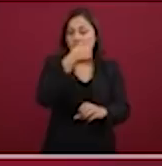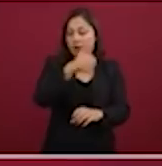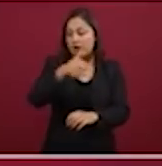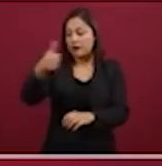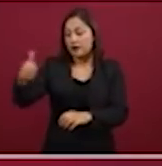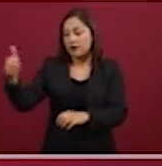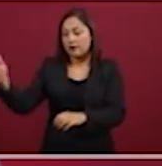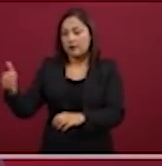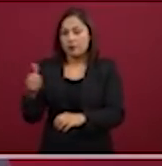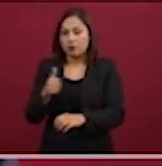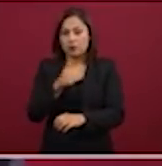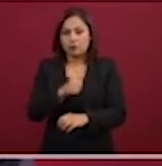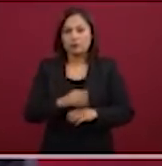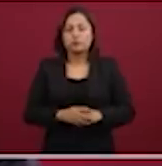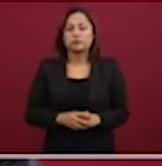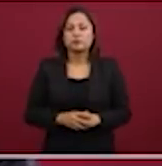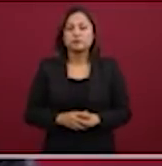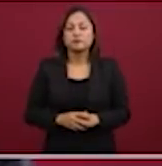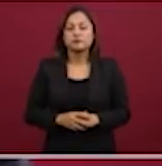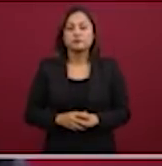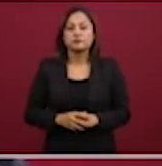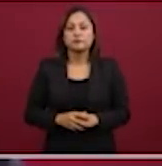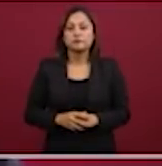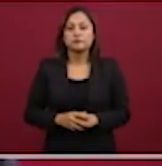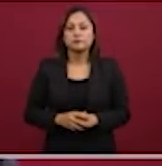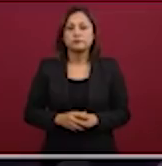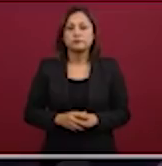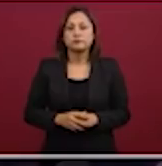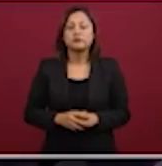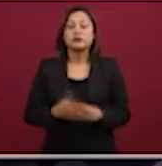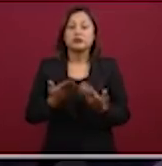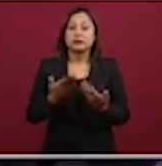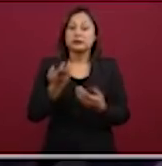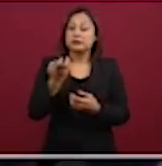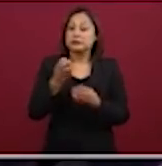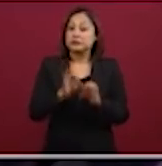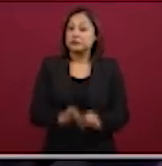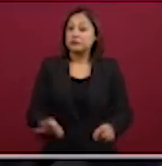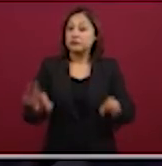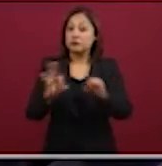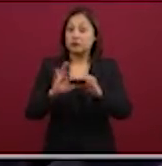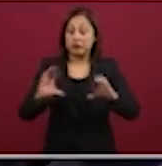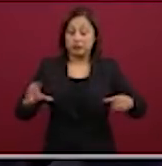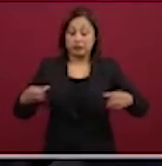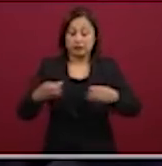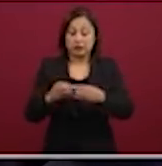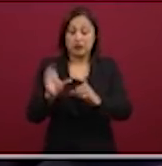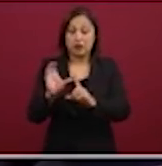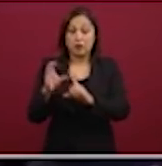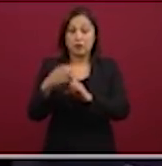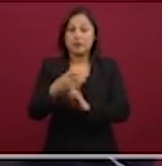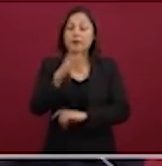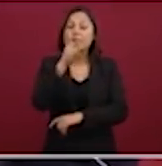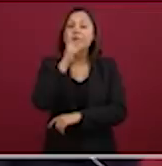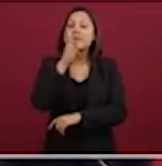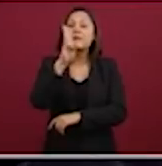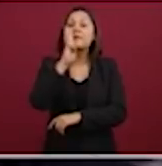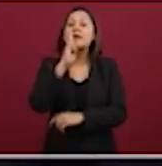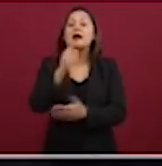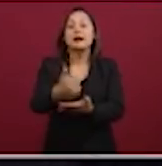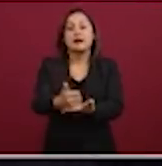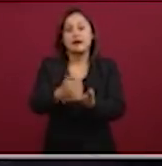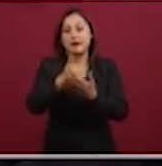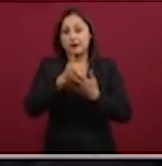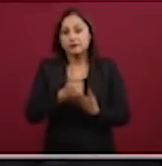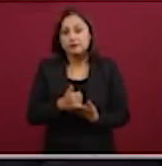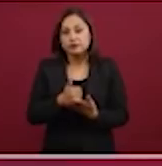para que nos ayuden los padres de familia porque son los planteles las